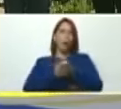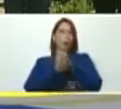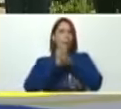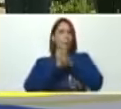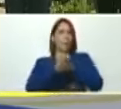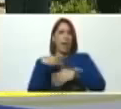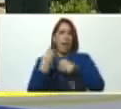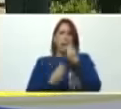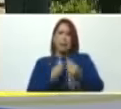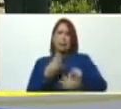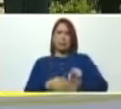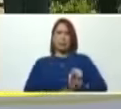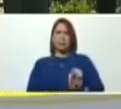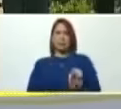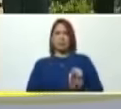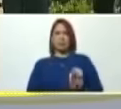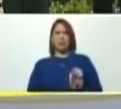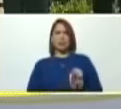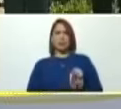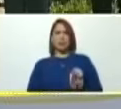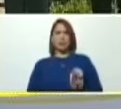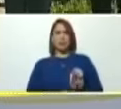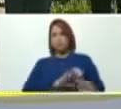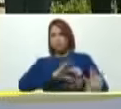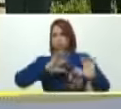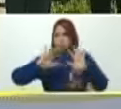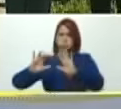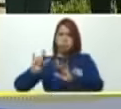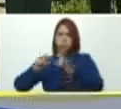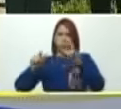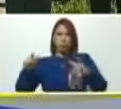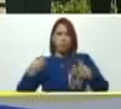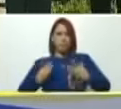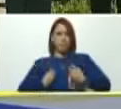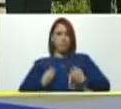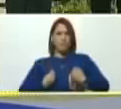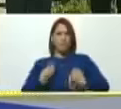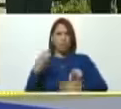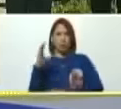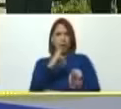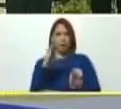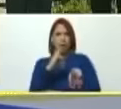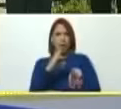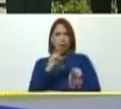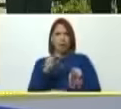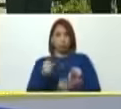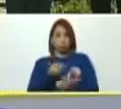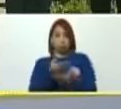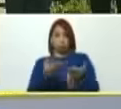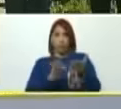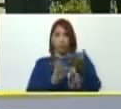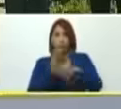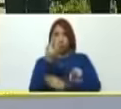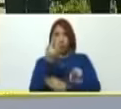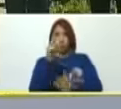hacer asentamientos humanos aquí. Y así se fundaron estas